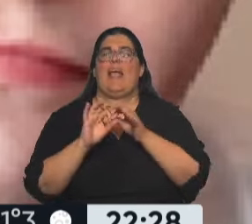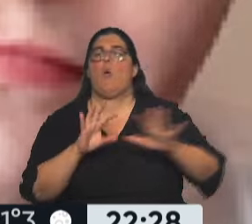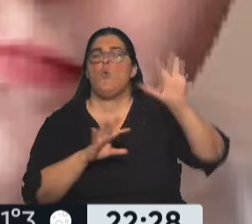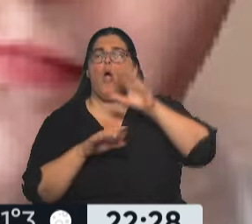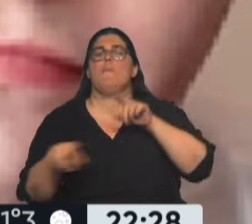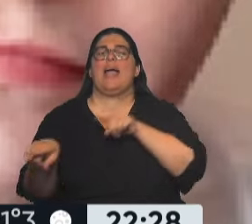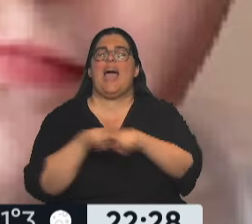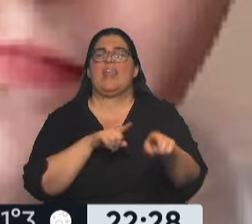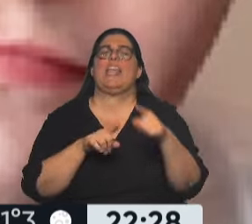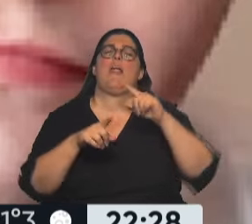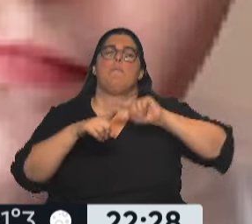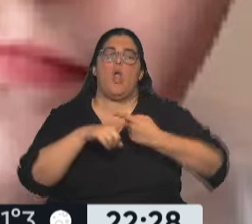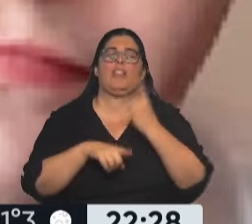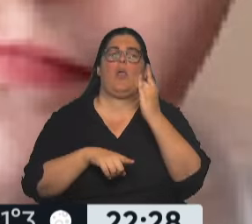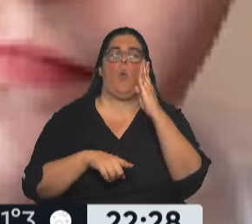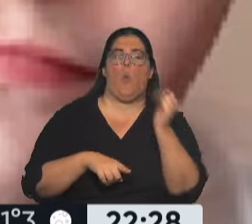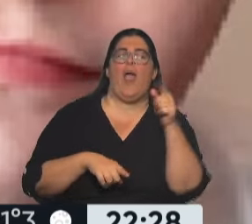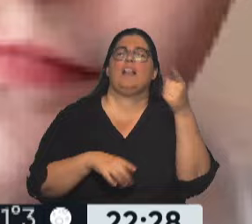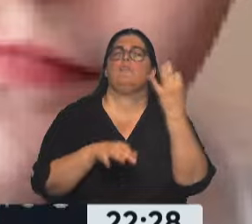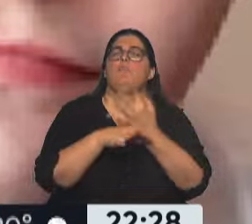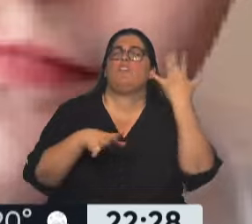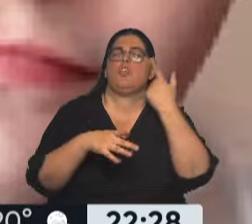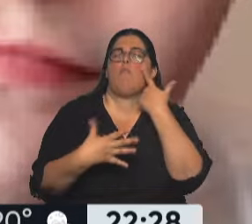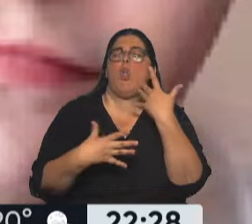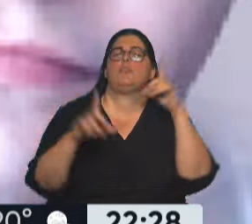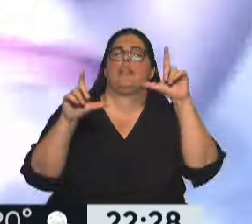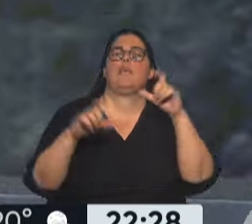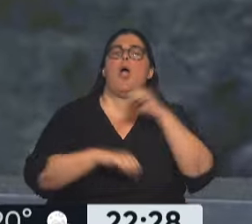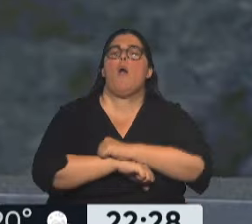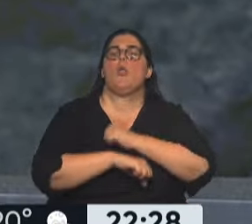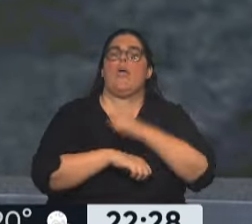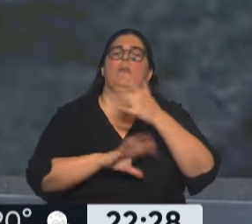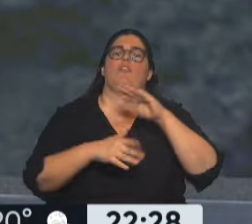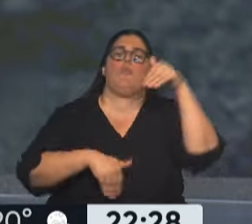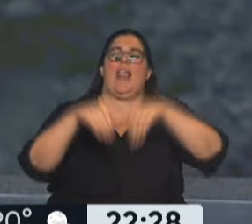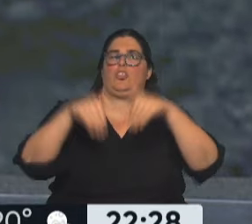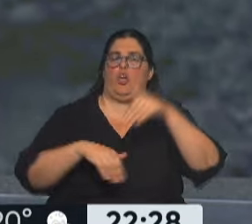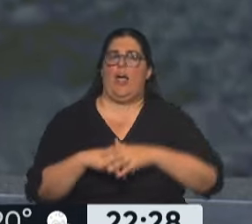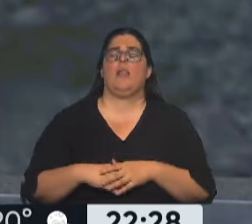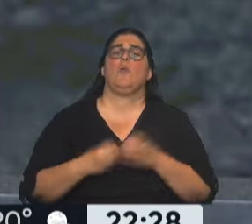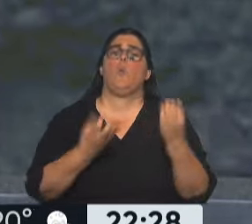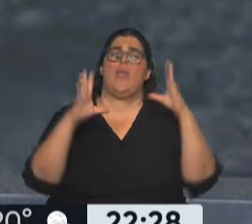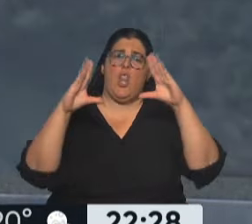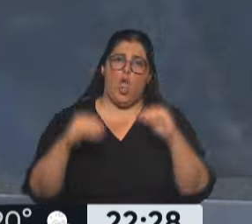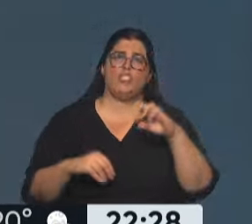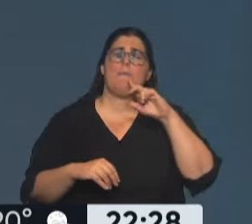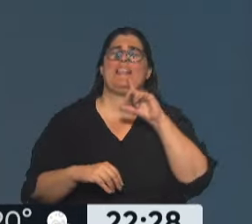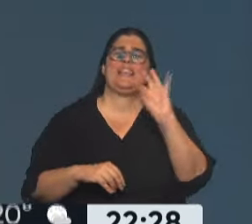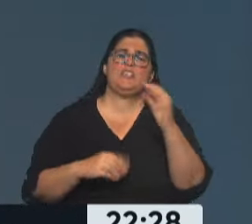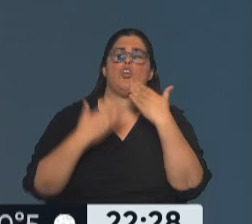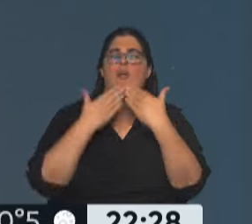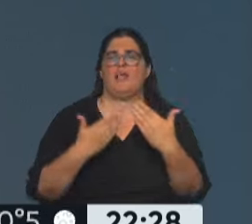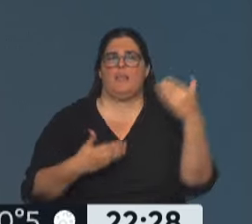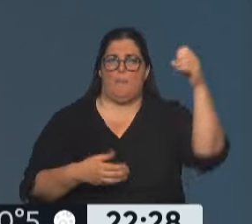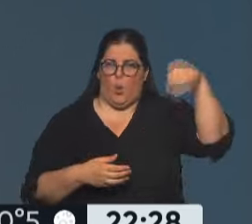especialista en comportamiento electoral. Hola Patricio, buenas noches, ¿cómo estamos? Gracias por venir, un